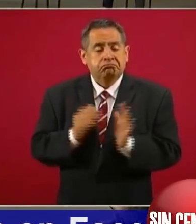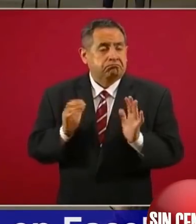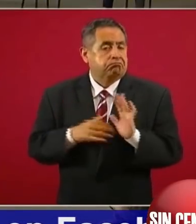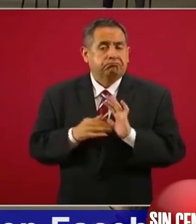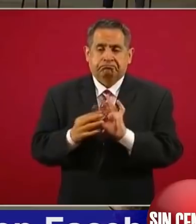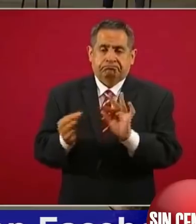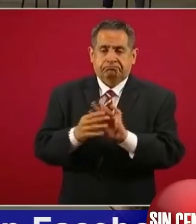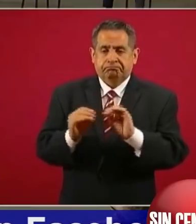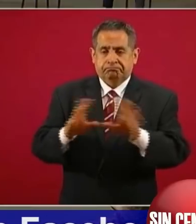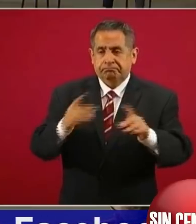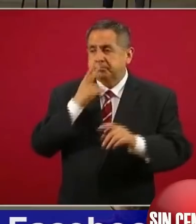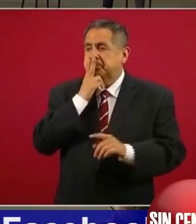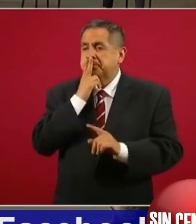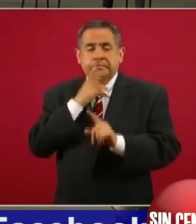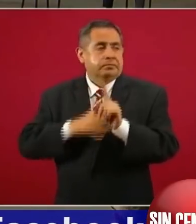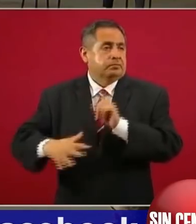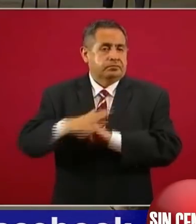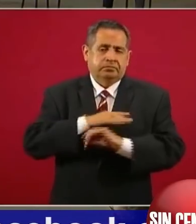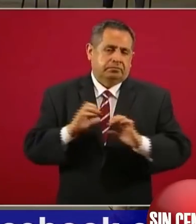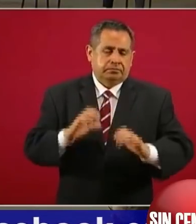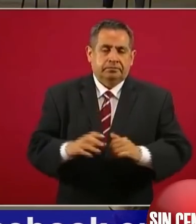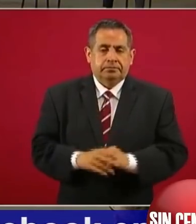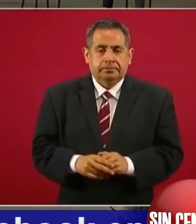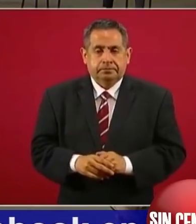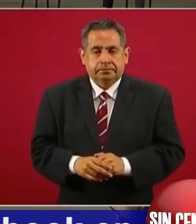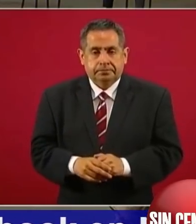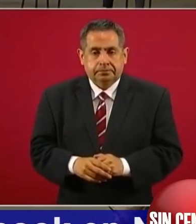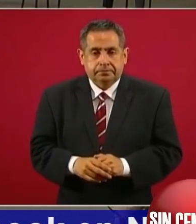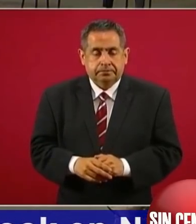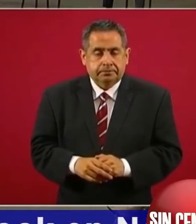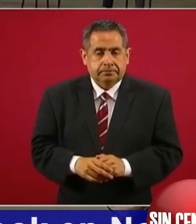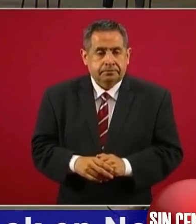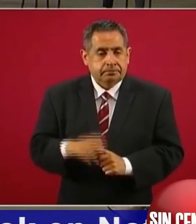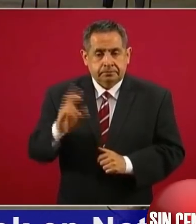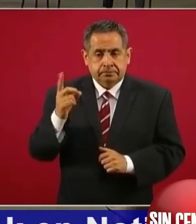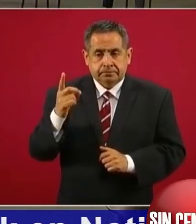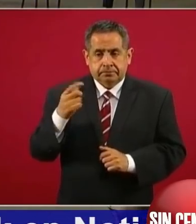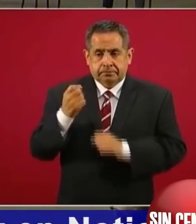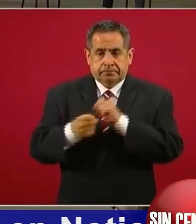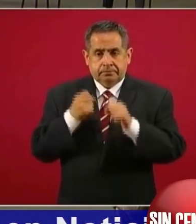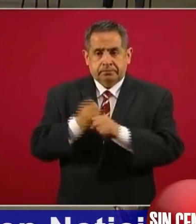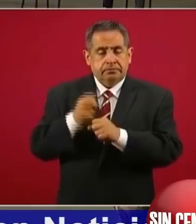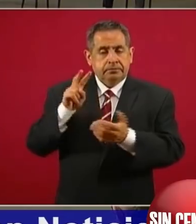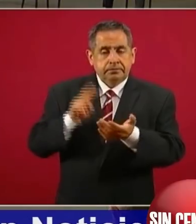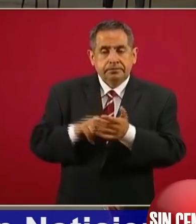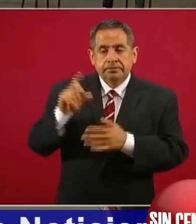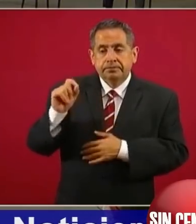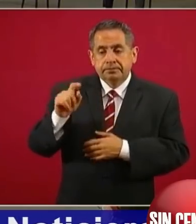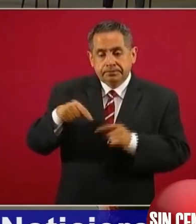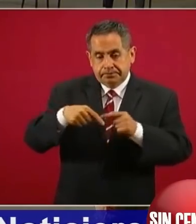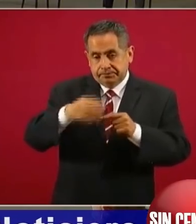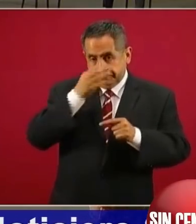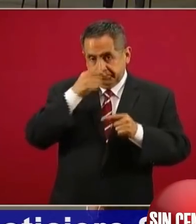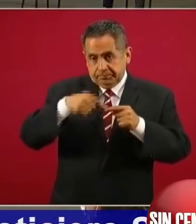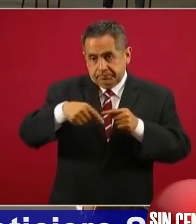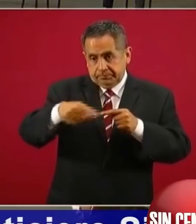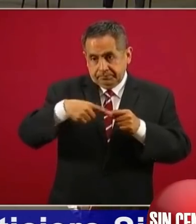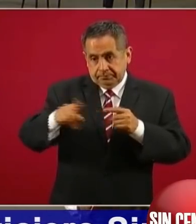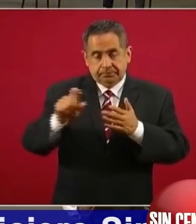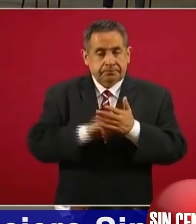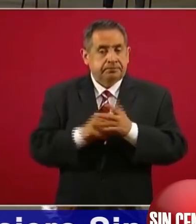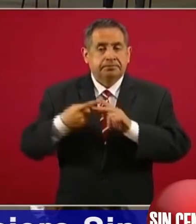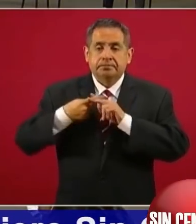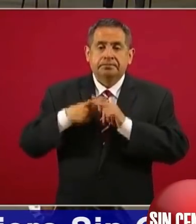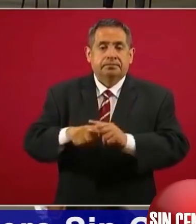además ecológicas. En diciembre de 2020, estamos a unos meses de que entre